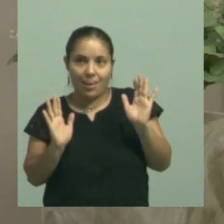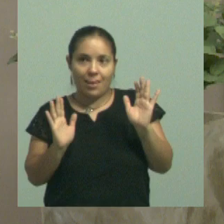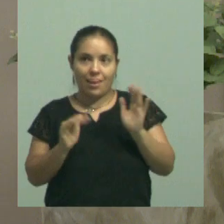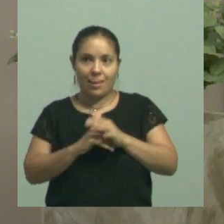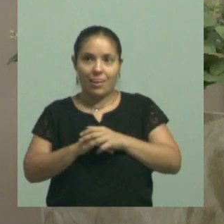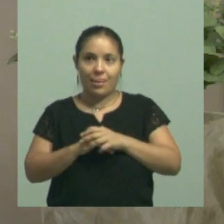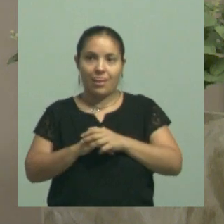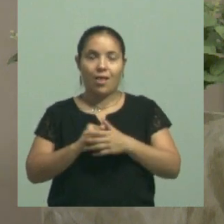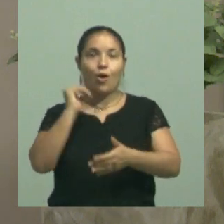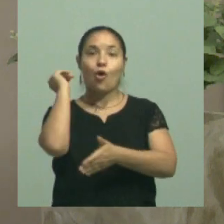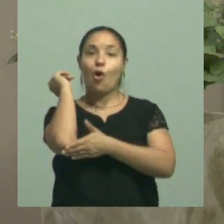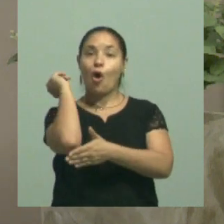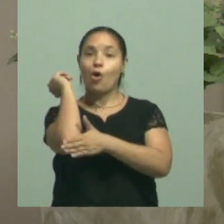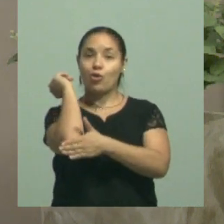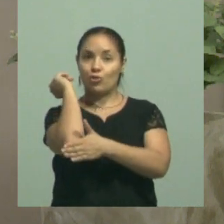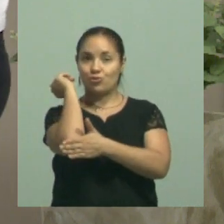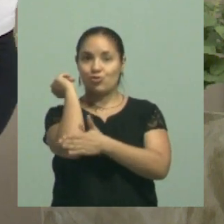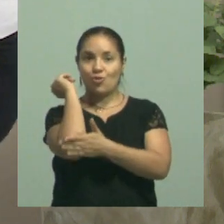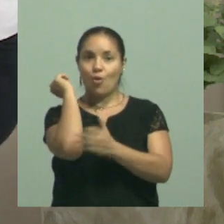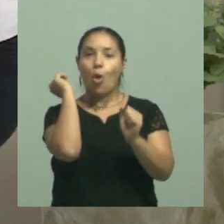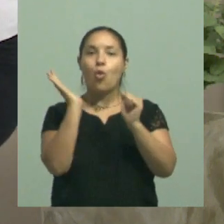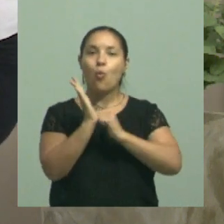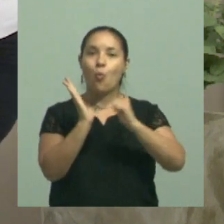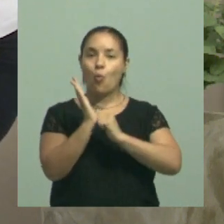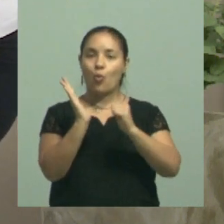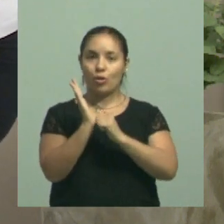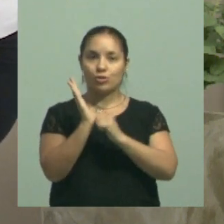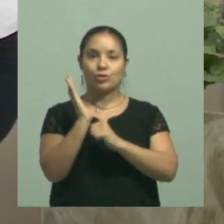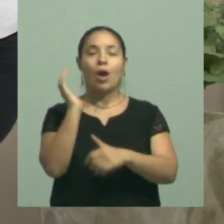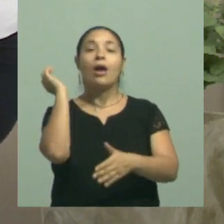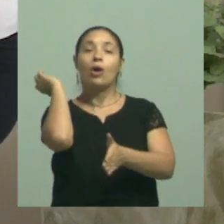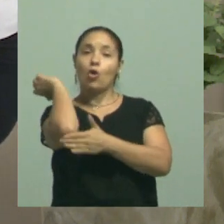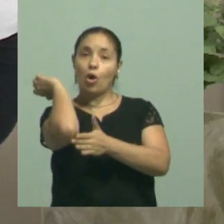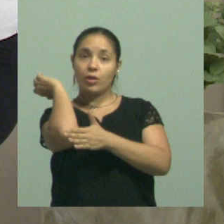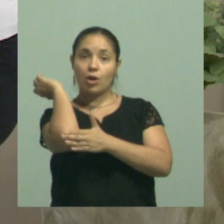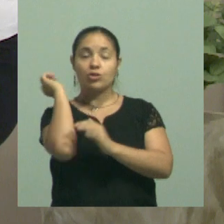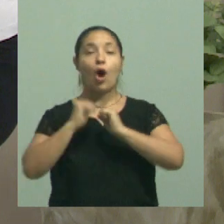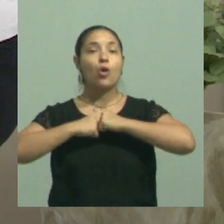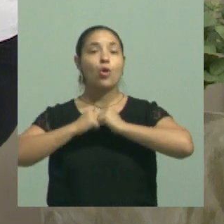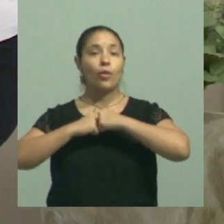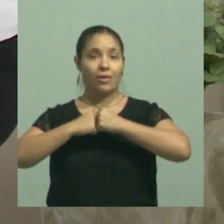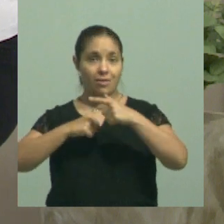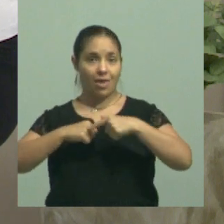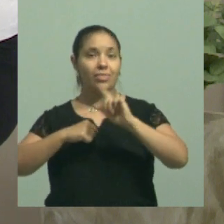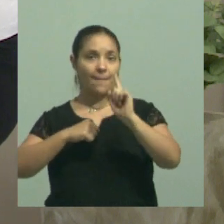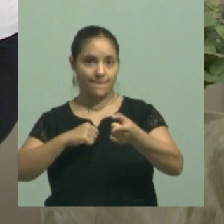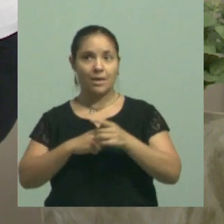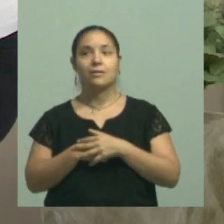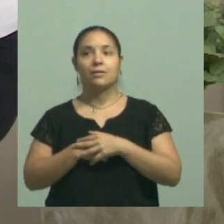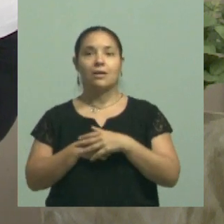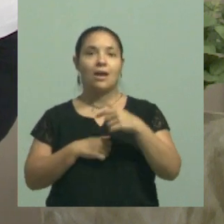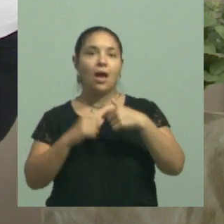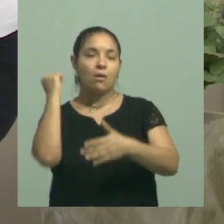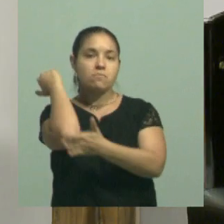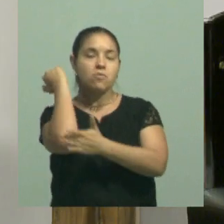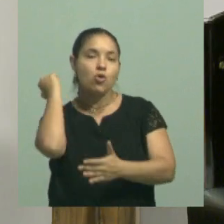duras, no importa si practicas o no actividad física, las rodillas y los codos son muy duros. No nos van a doler, pero a la persona que le peguemos le va a doler. O sea que